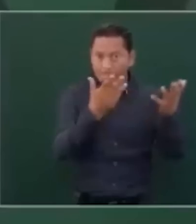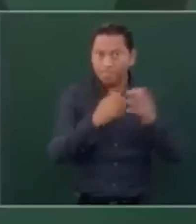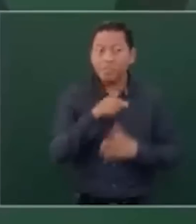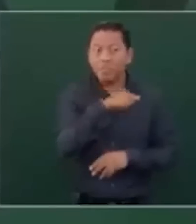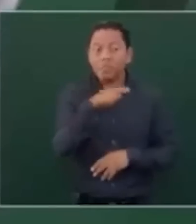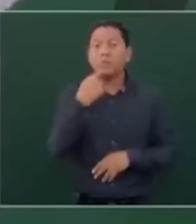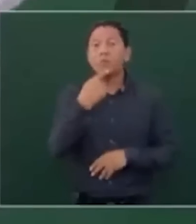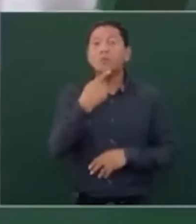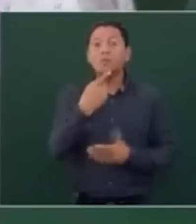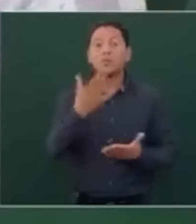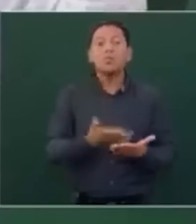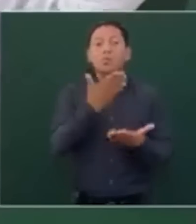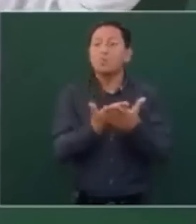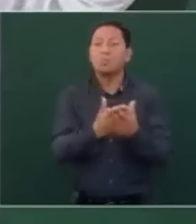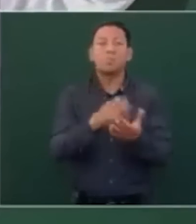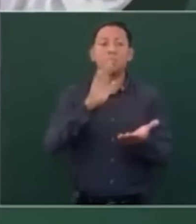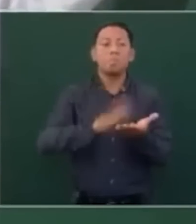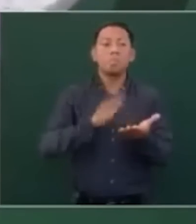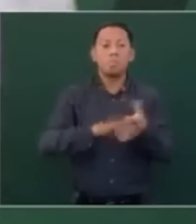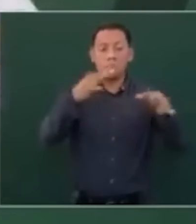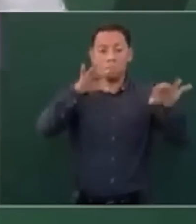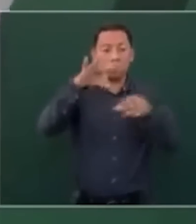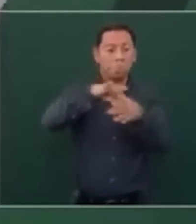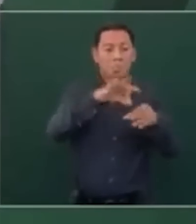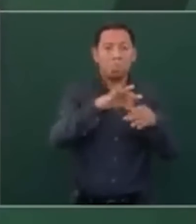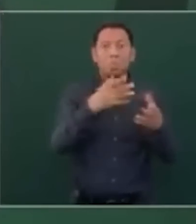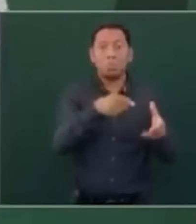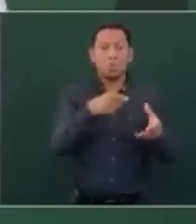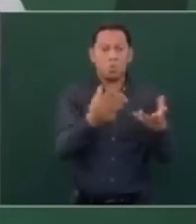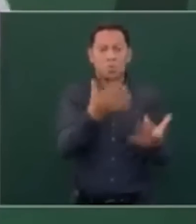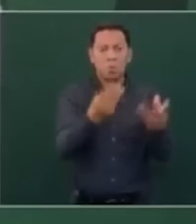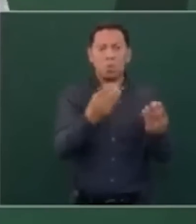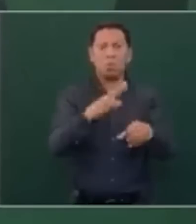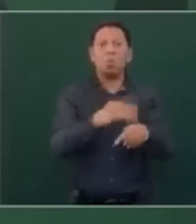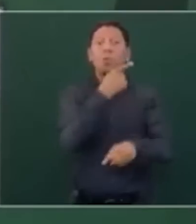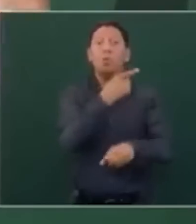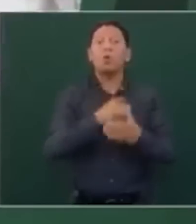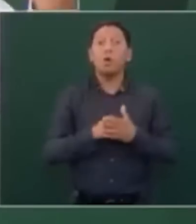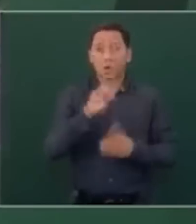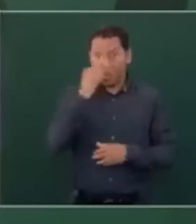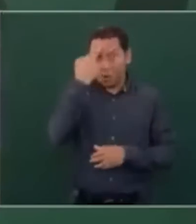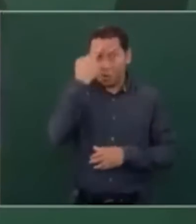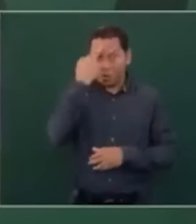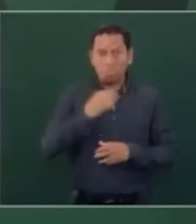pide que se quemen las boletas de la elección en donde impusieron con fraude a